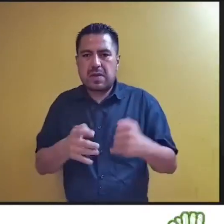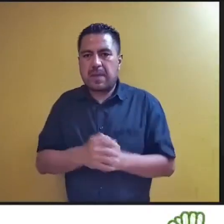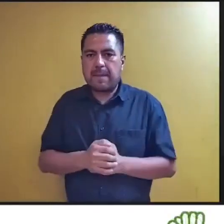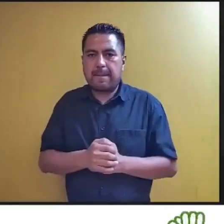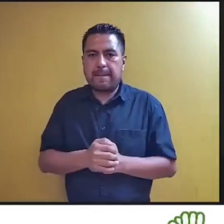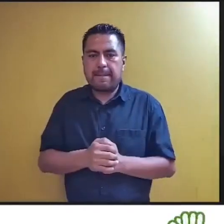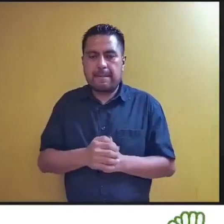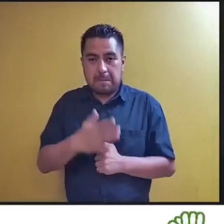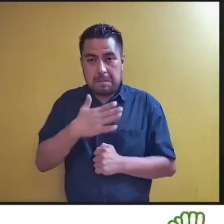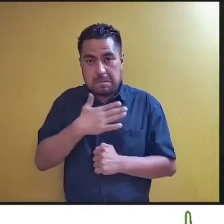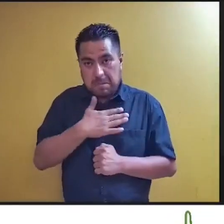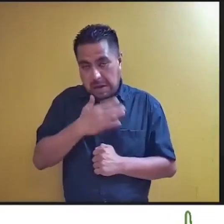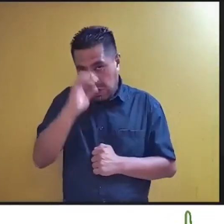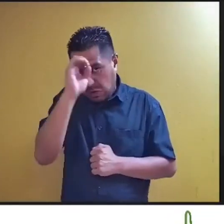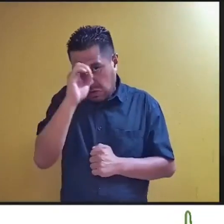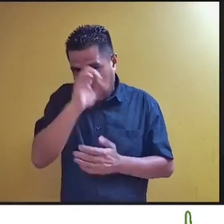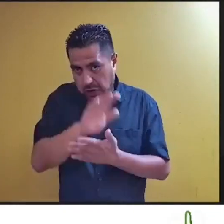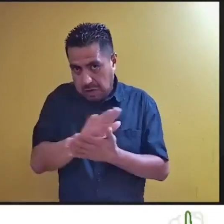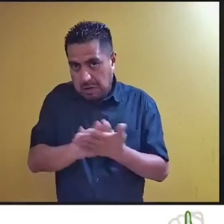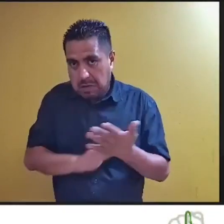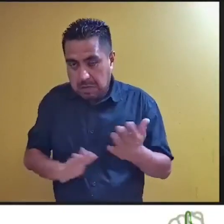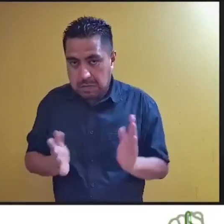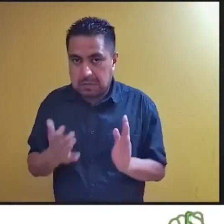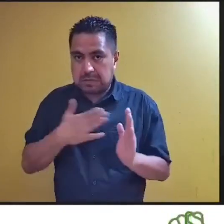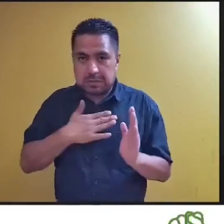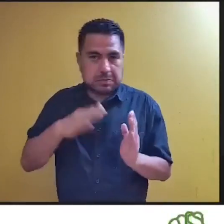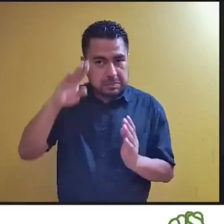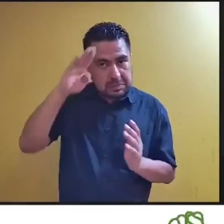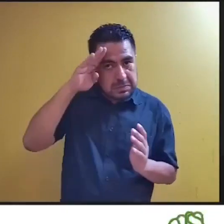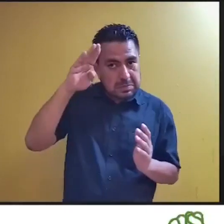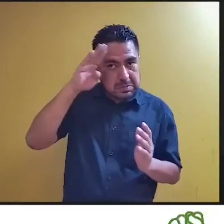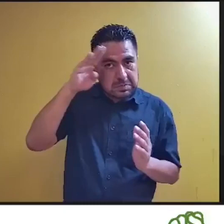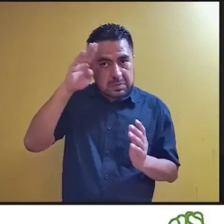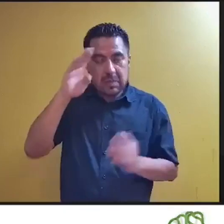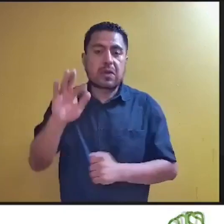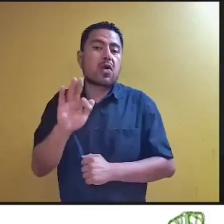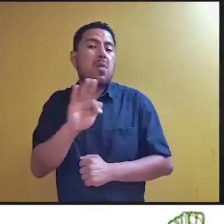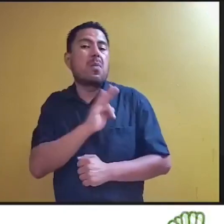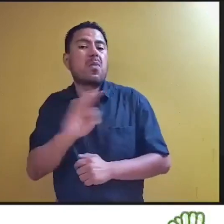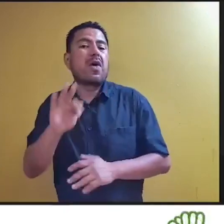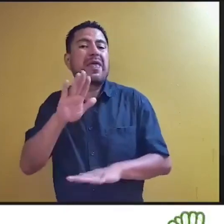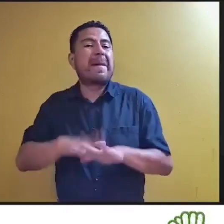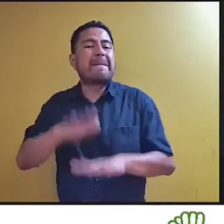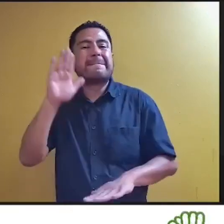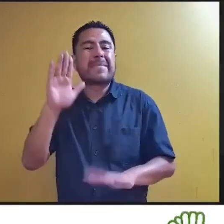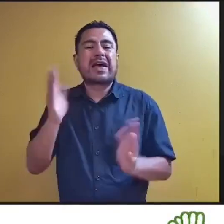en mi muy humilde opinión jurídica consideramos que puede ser más,